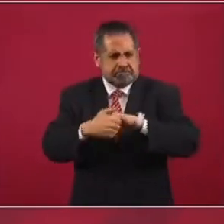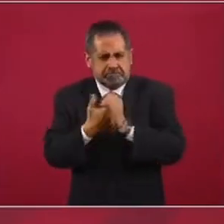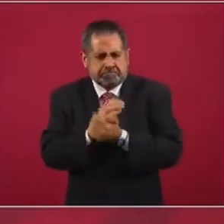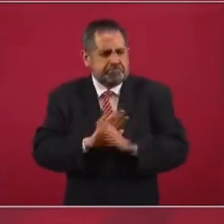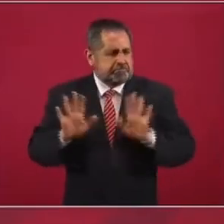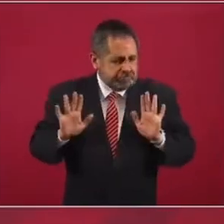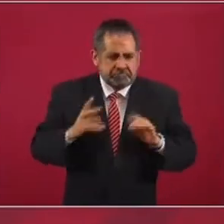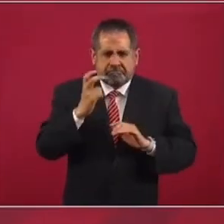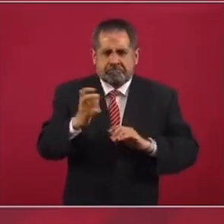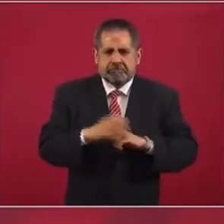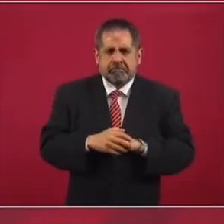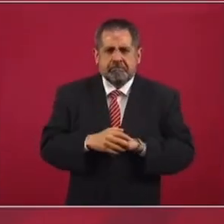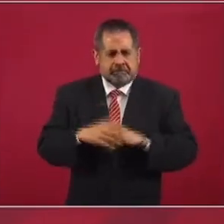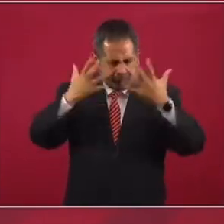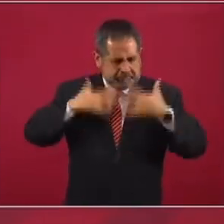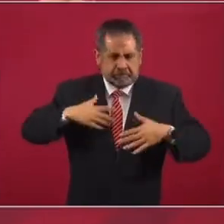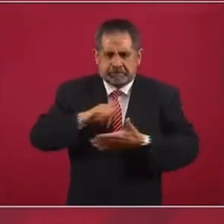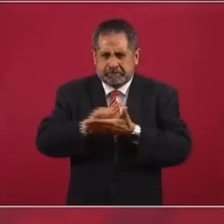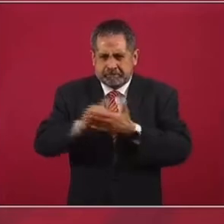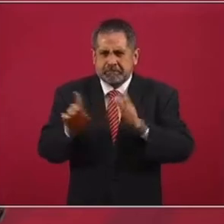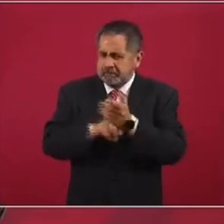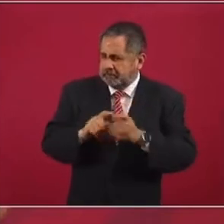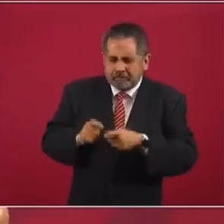lavarnos las manos, el aseo personal,